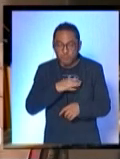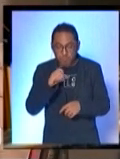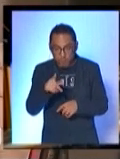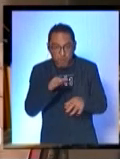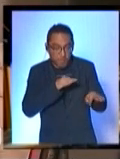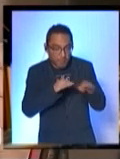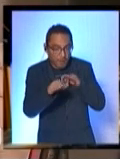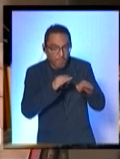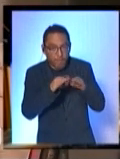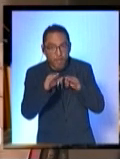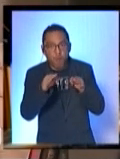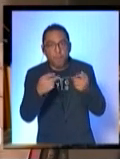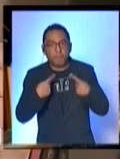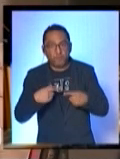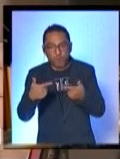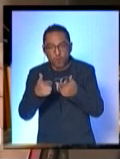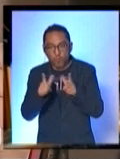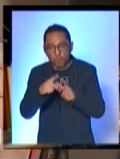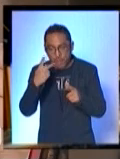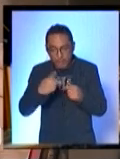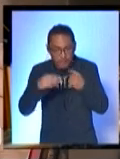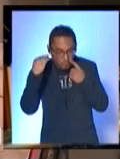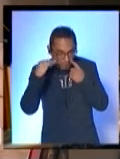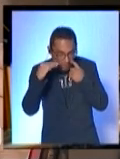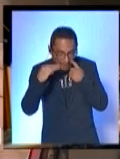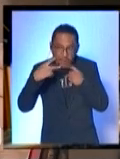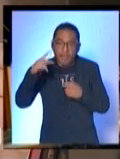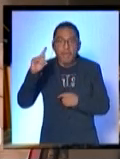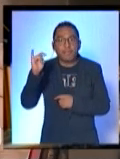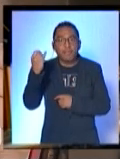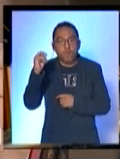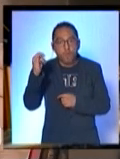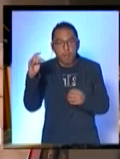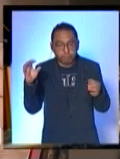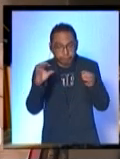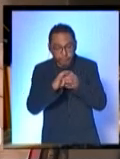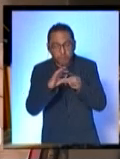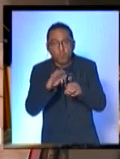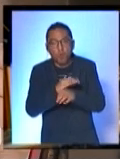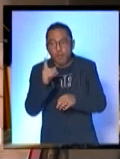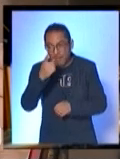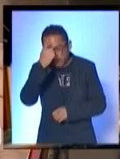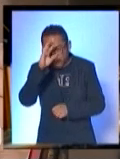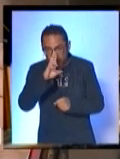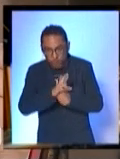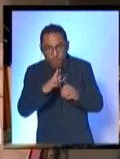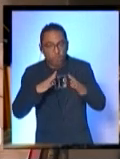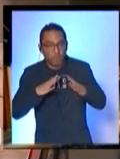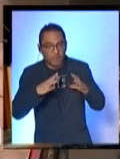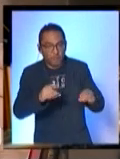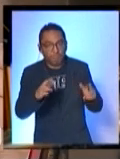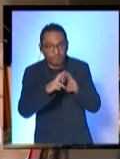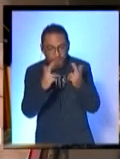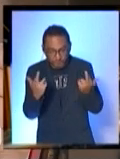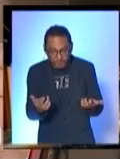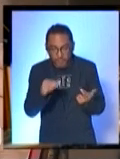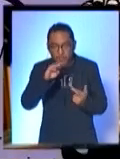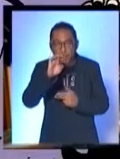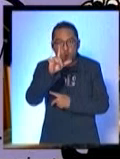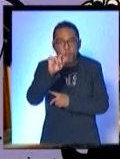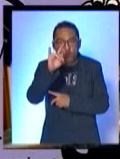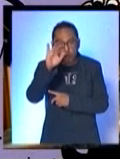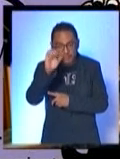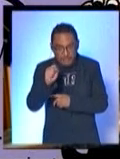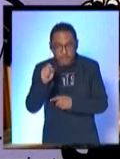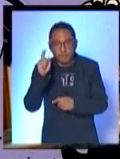trabajo gráfico de un grupo de ilustradores morelianos y tijuanenses, lo que obedece a que el director y fundador de la revista, Manuel Noctis, radica